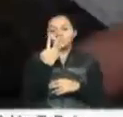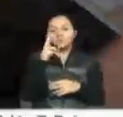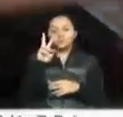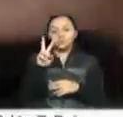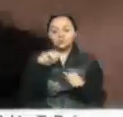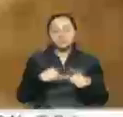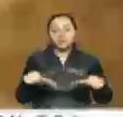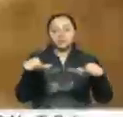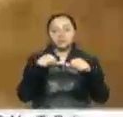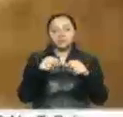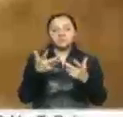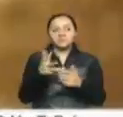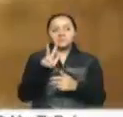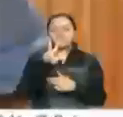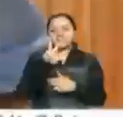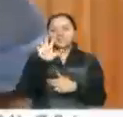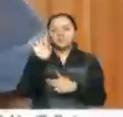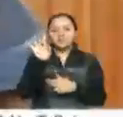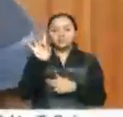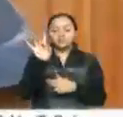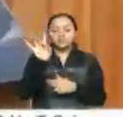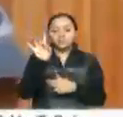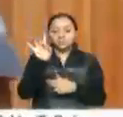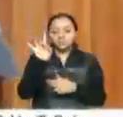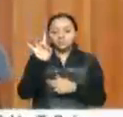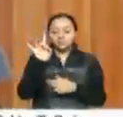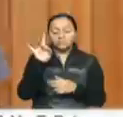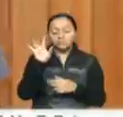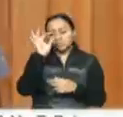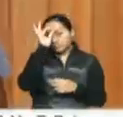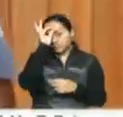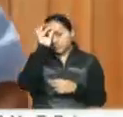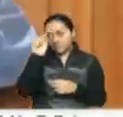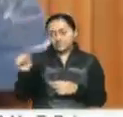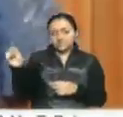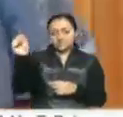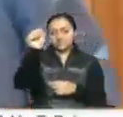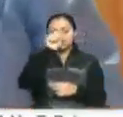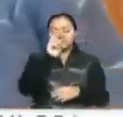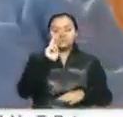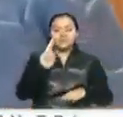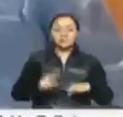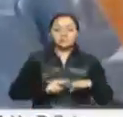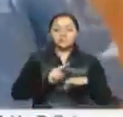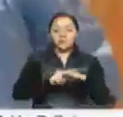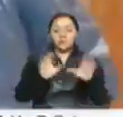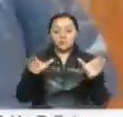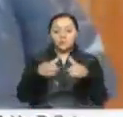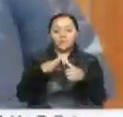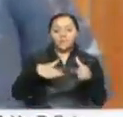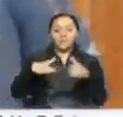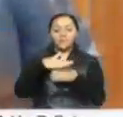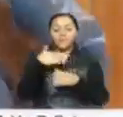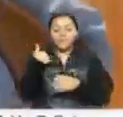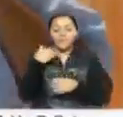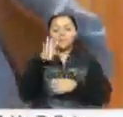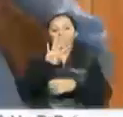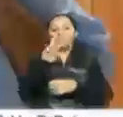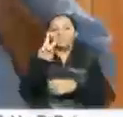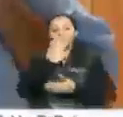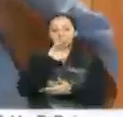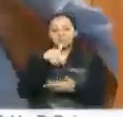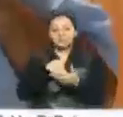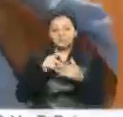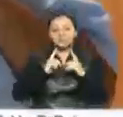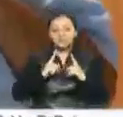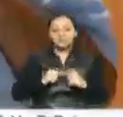hospitalarias en 38 casas de salud. En este momento a nivel nacional tenemos 42 centros de salud,